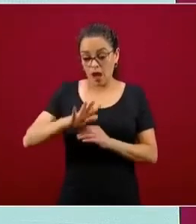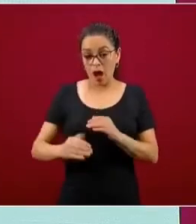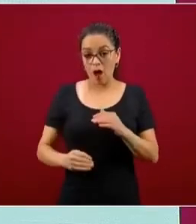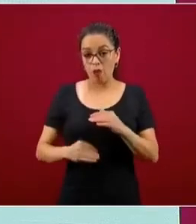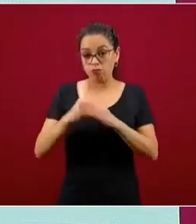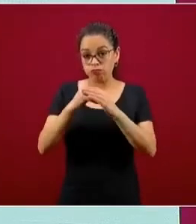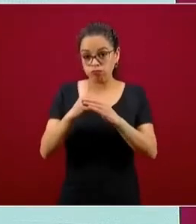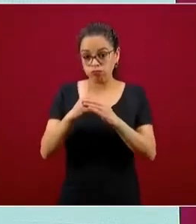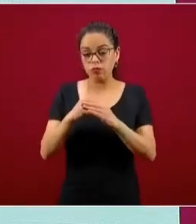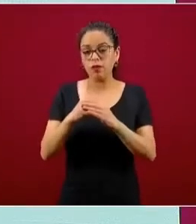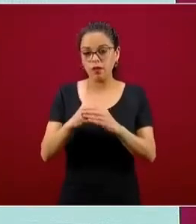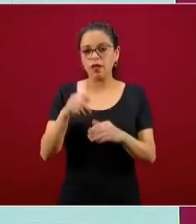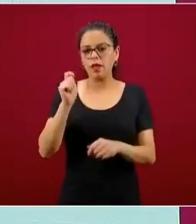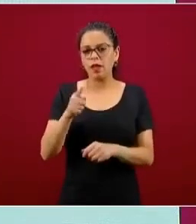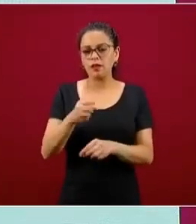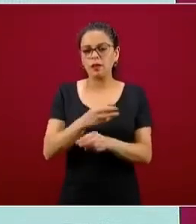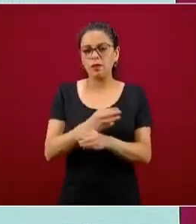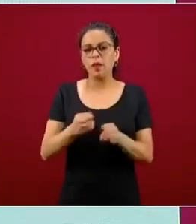un material